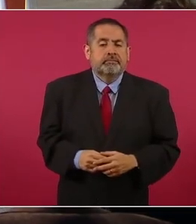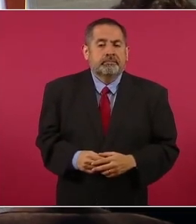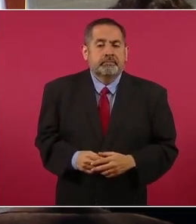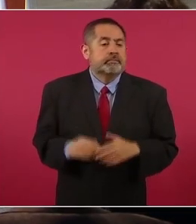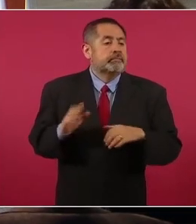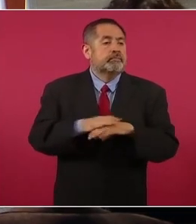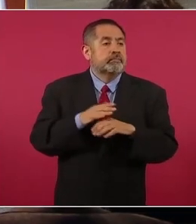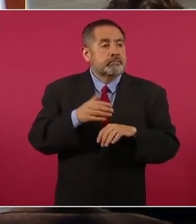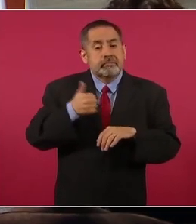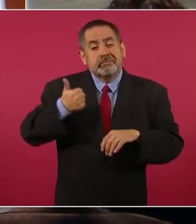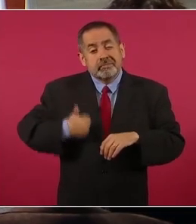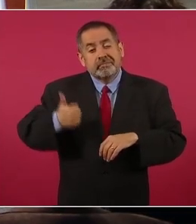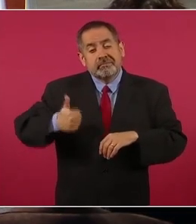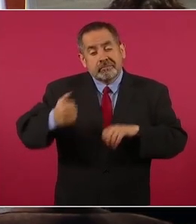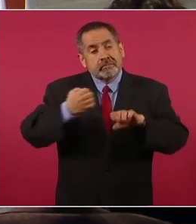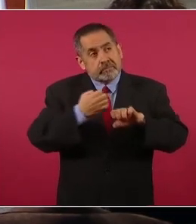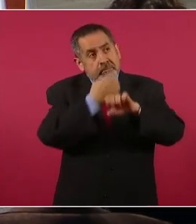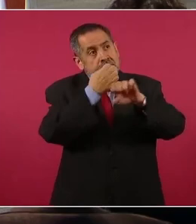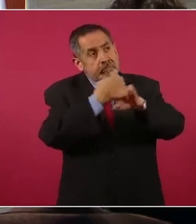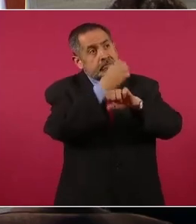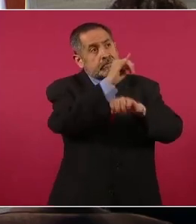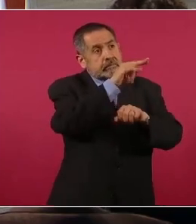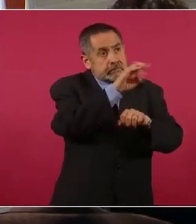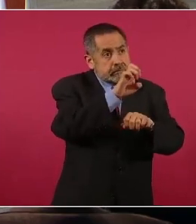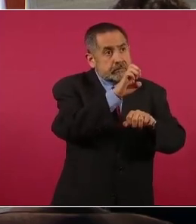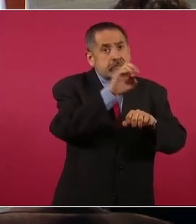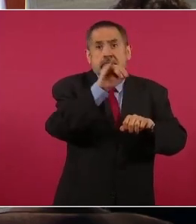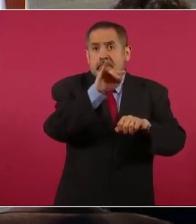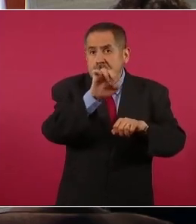porque en cada estado hay un organismo igual.